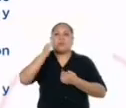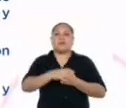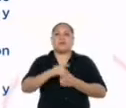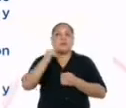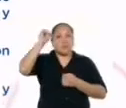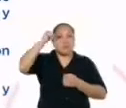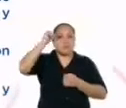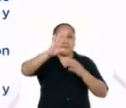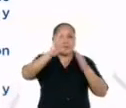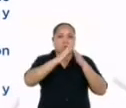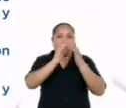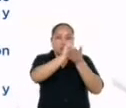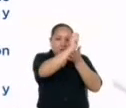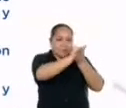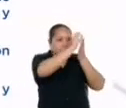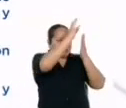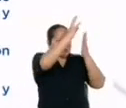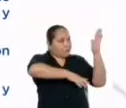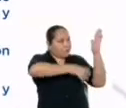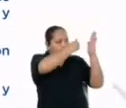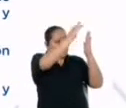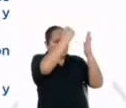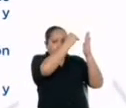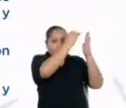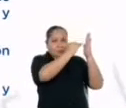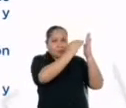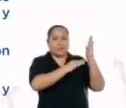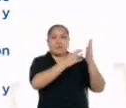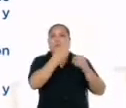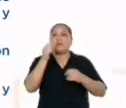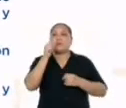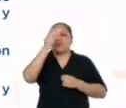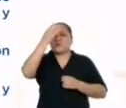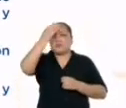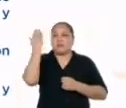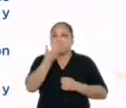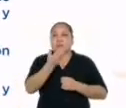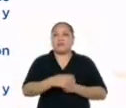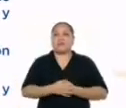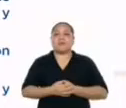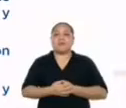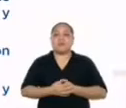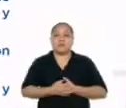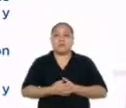casa recuerden anotar estos criterios. Es mejor, pues así no se olvida.